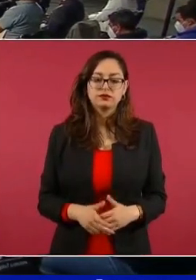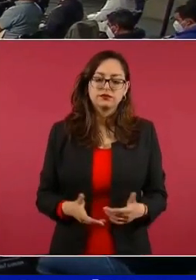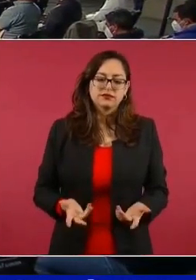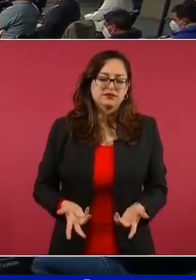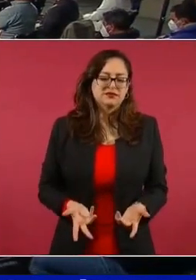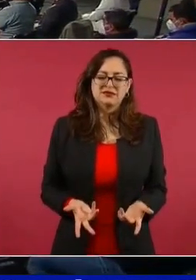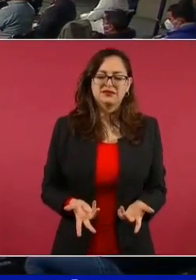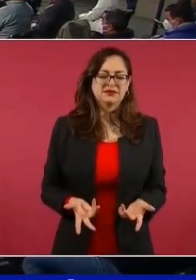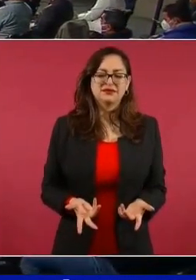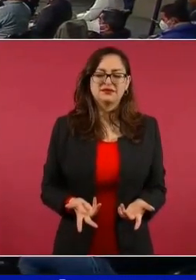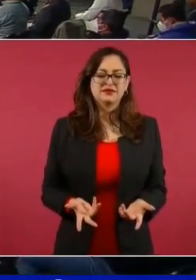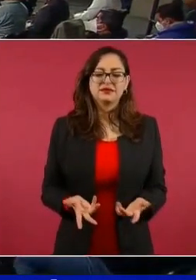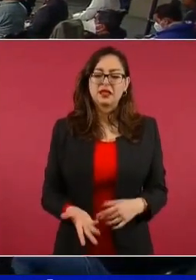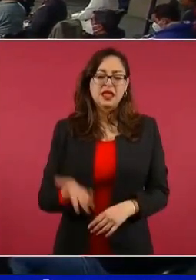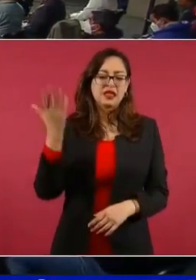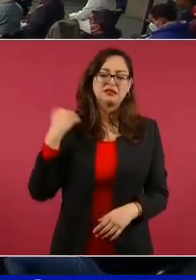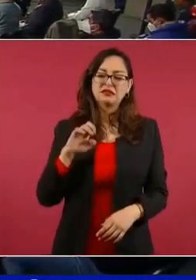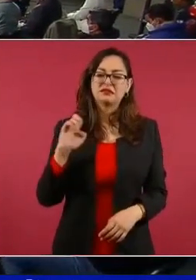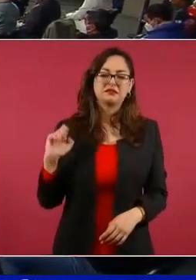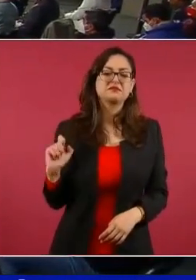Entonces, todo esto era una farsa.